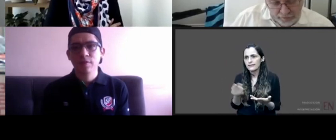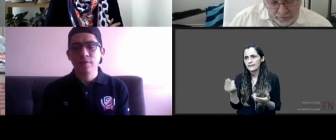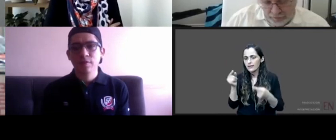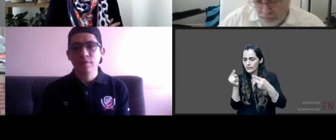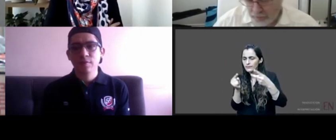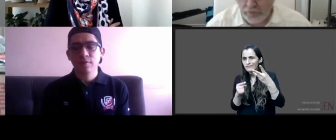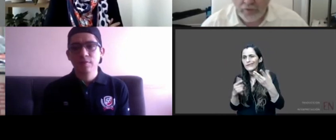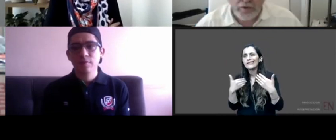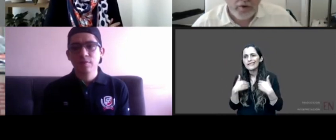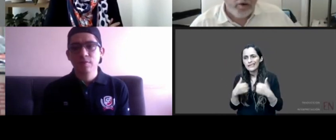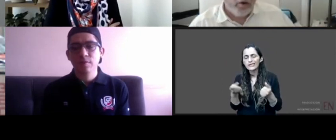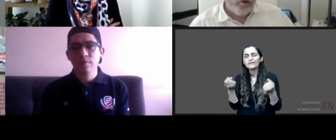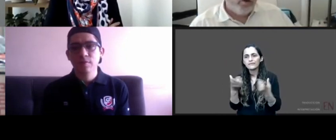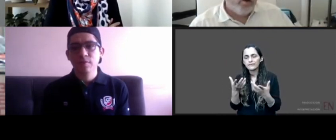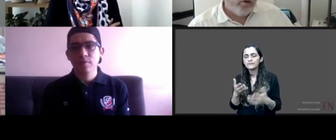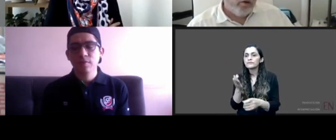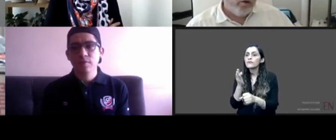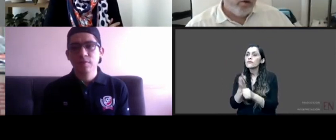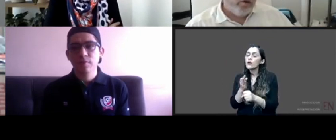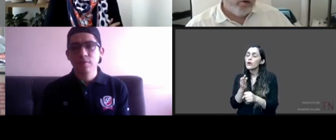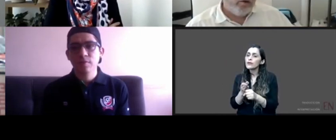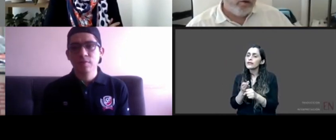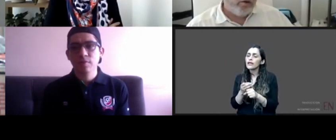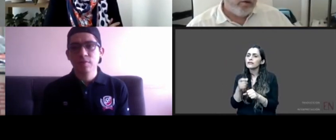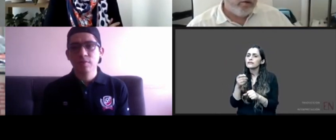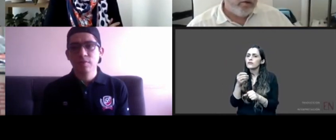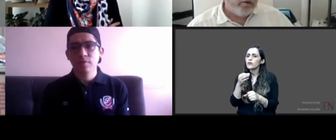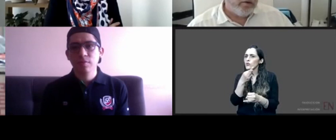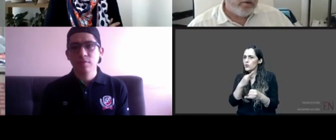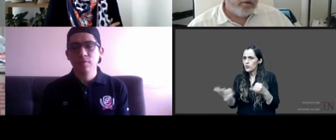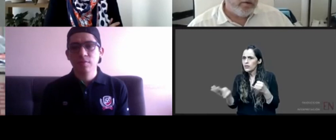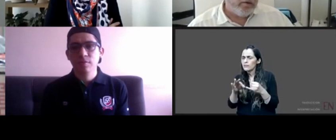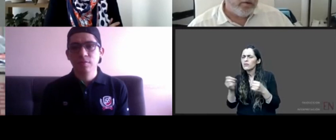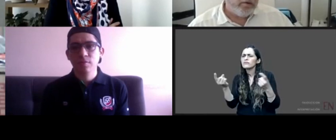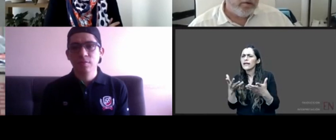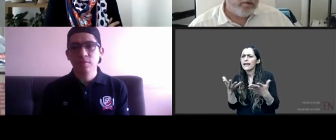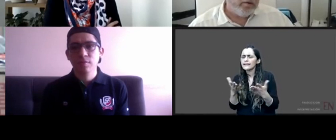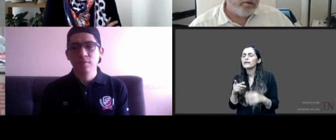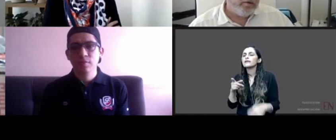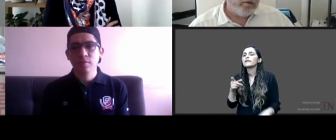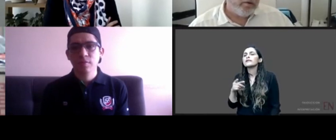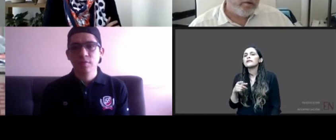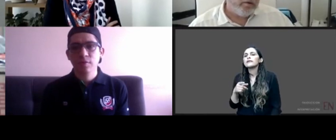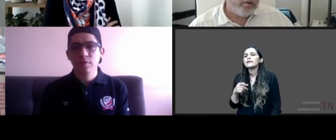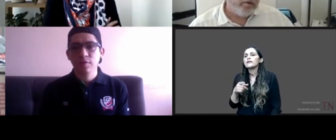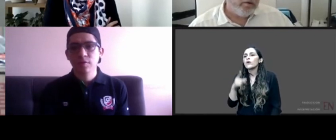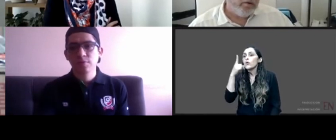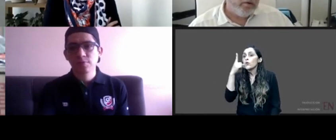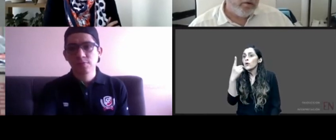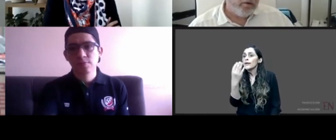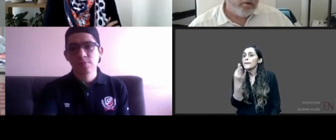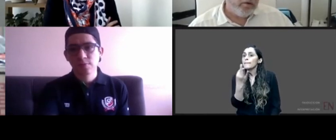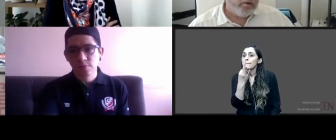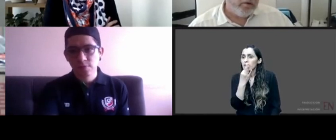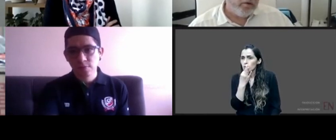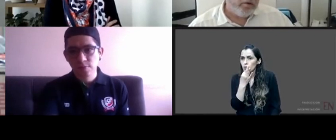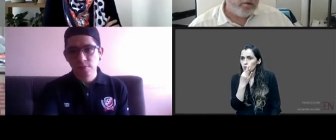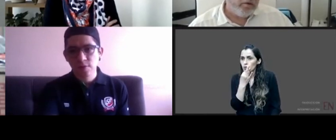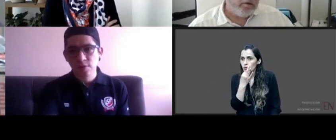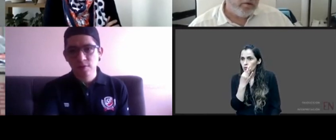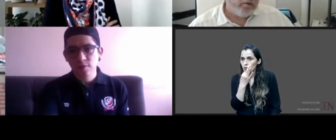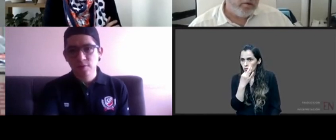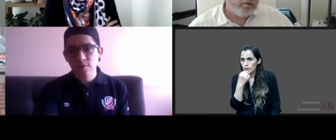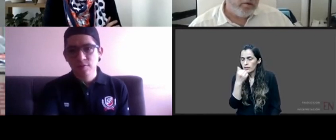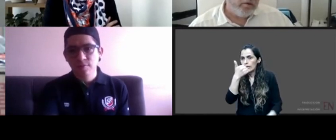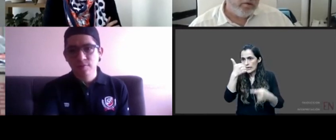Vamos a tener ahorita una última ronda. Les vamos a pedir que en un minuto